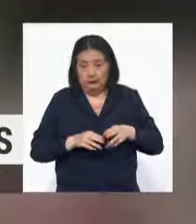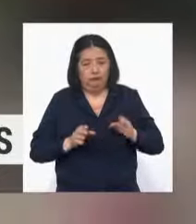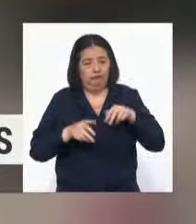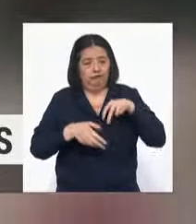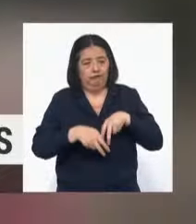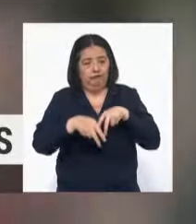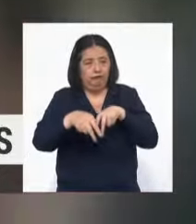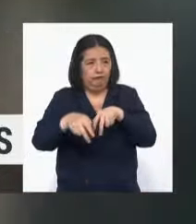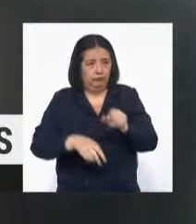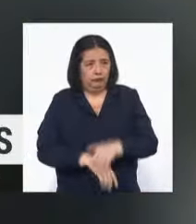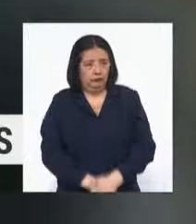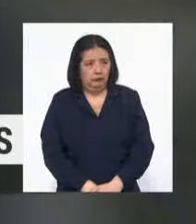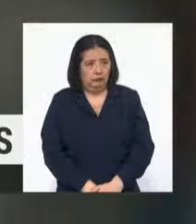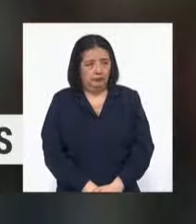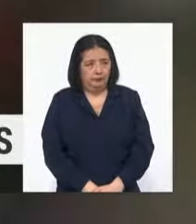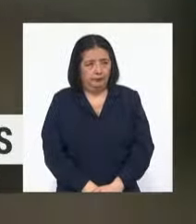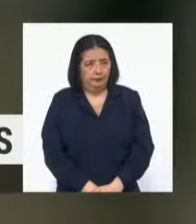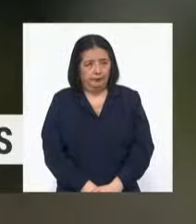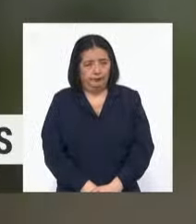tren.